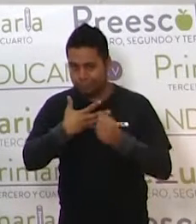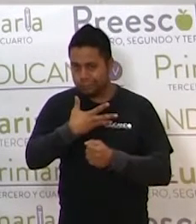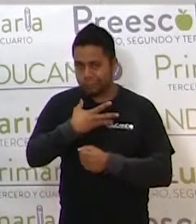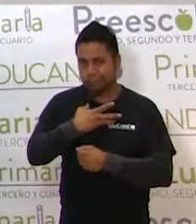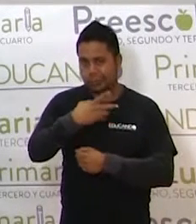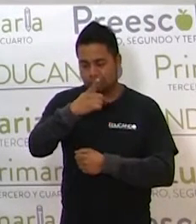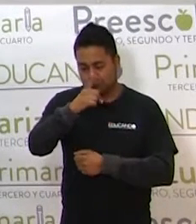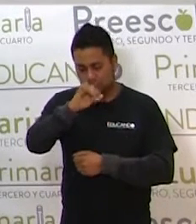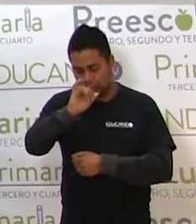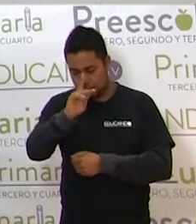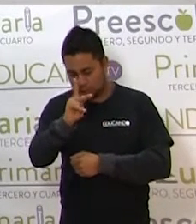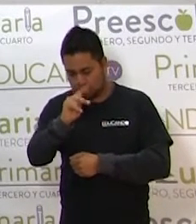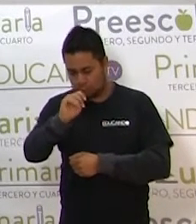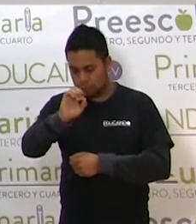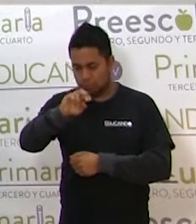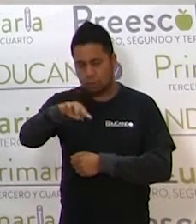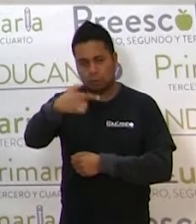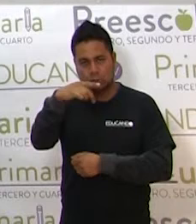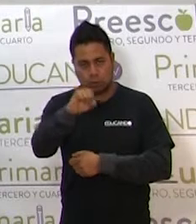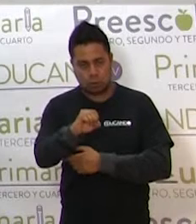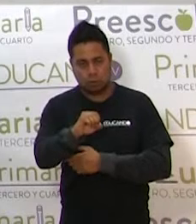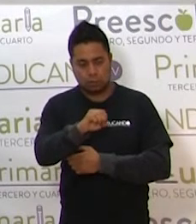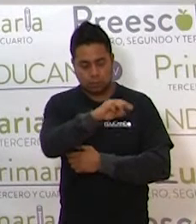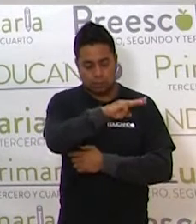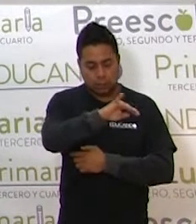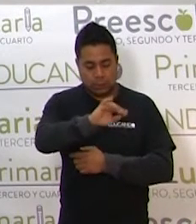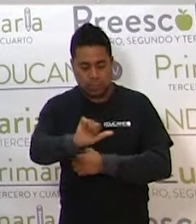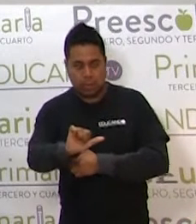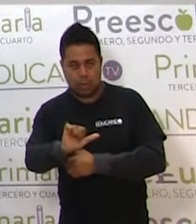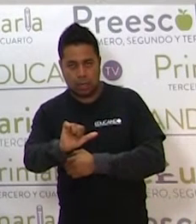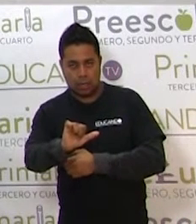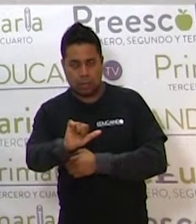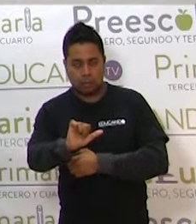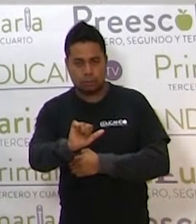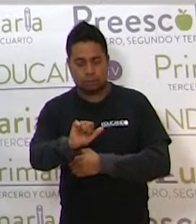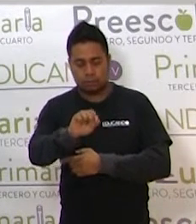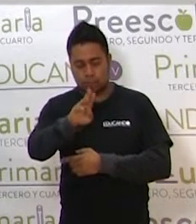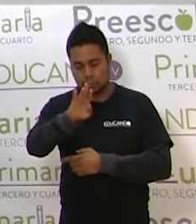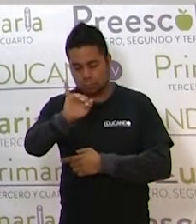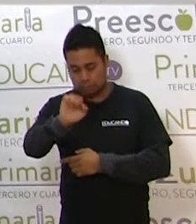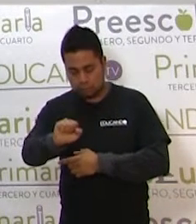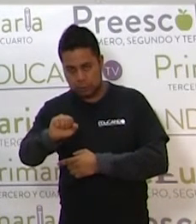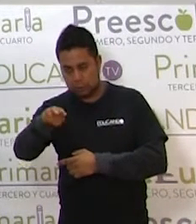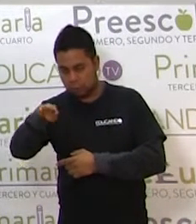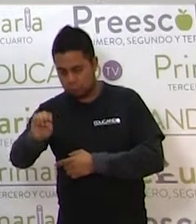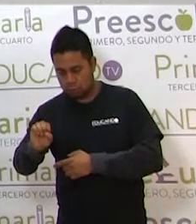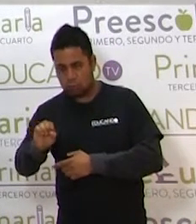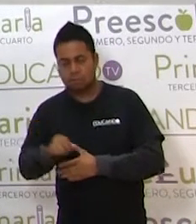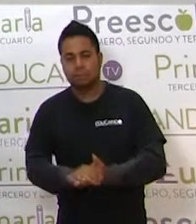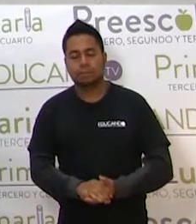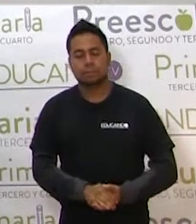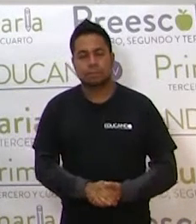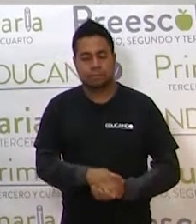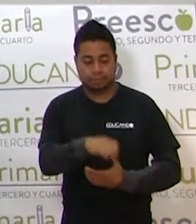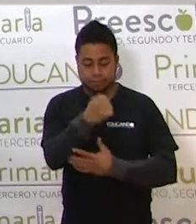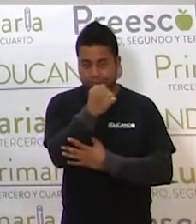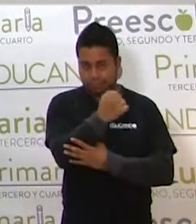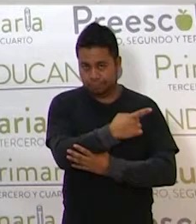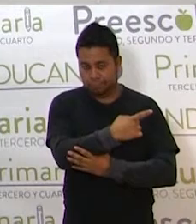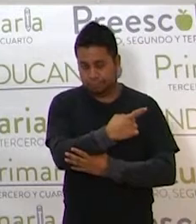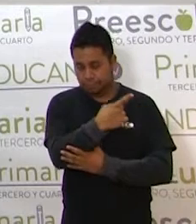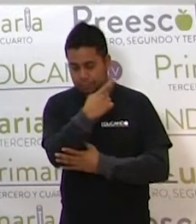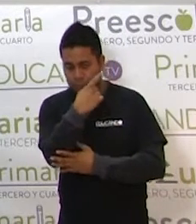bien mía y si no tenemos uno